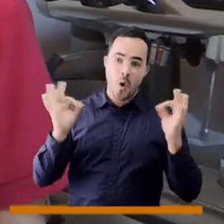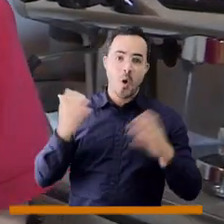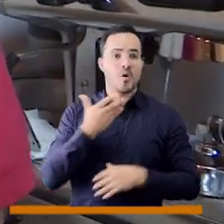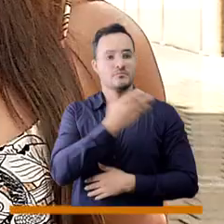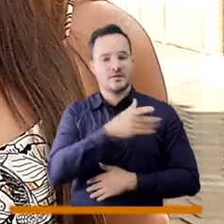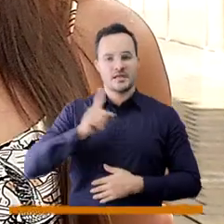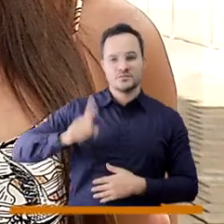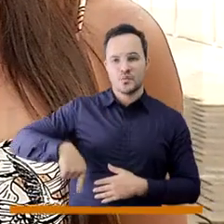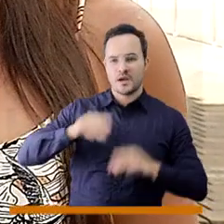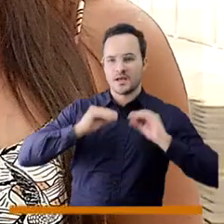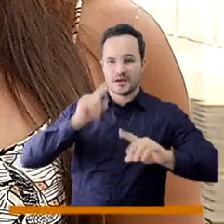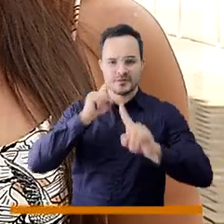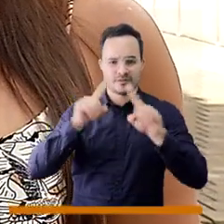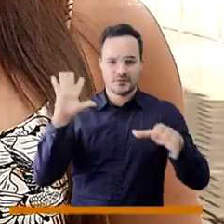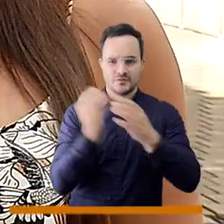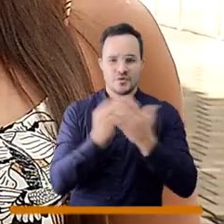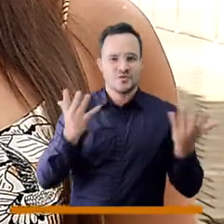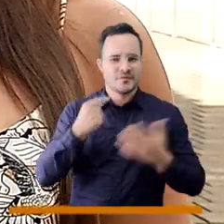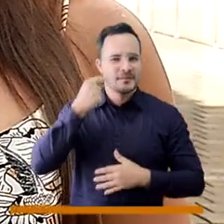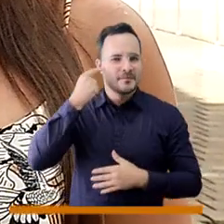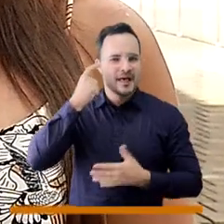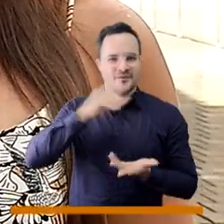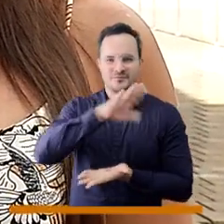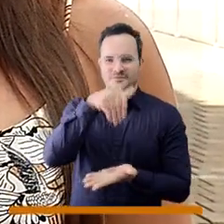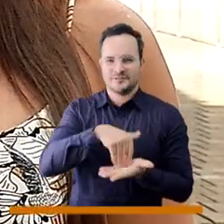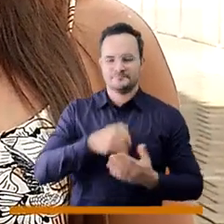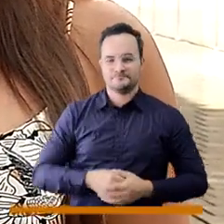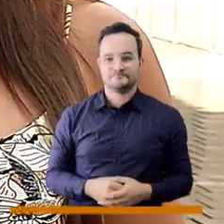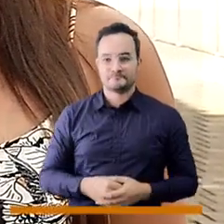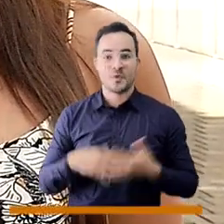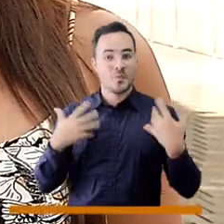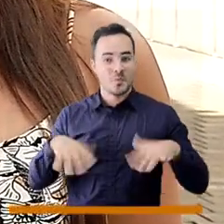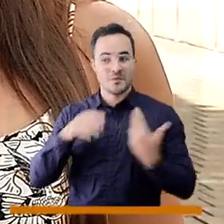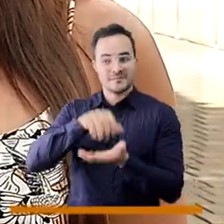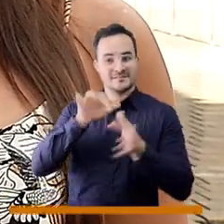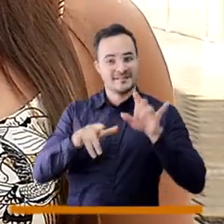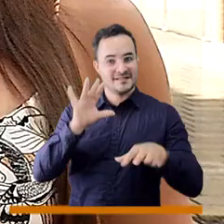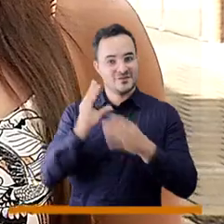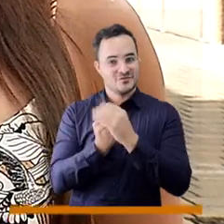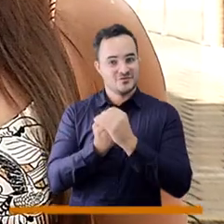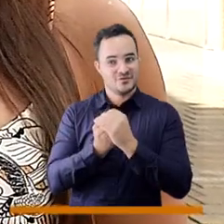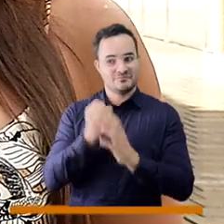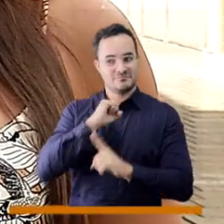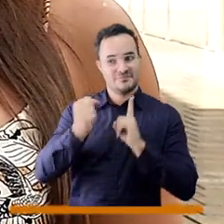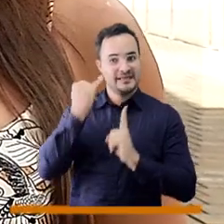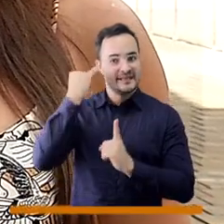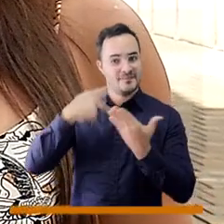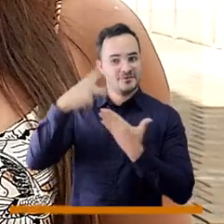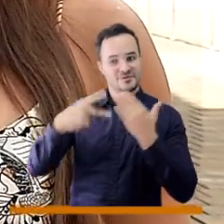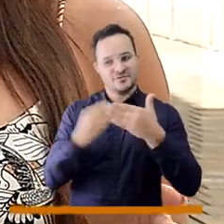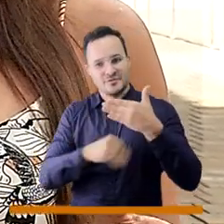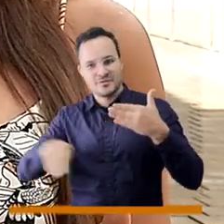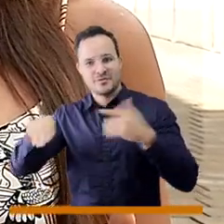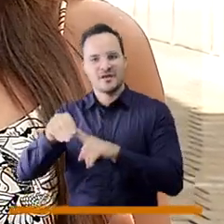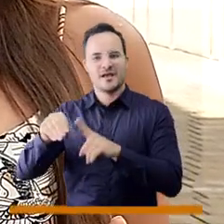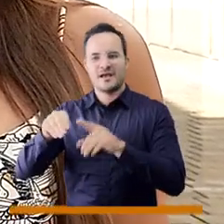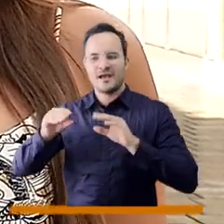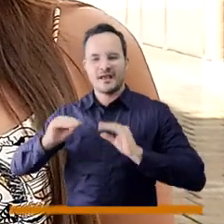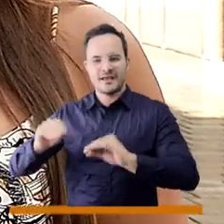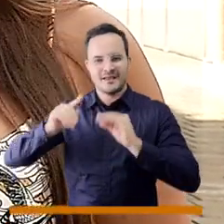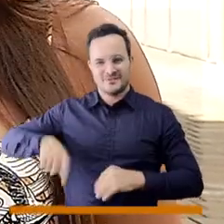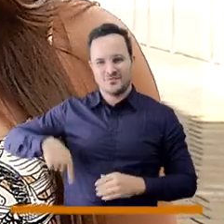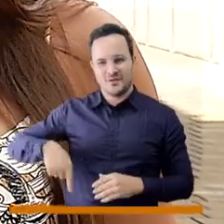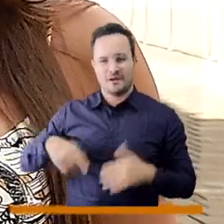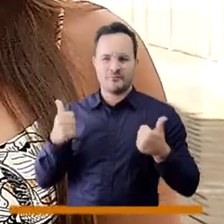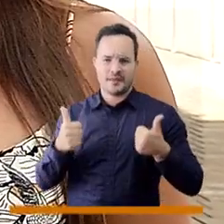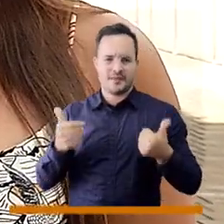La Escuela para la Inclusión es un servicio de la Secretaría de Inclusión Social que puede ayudar a ser mejores ciudadanos, mejorar nuestra oferta